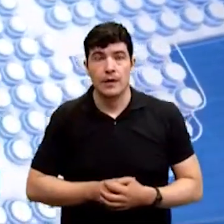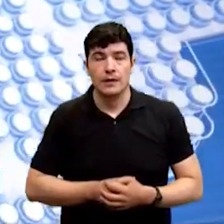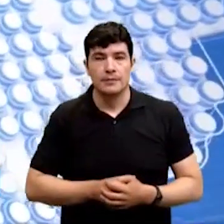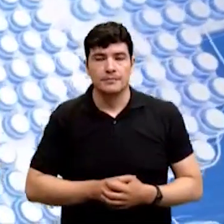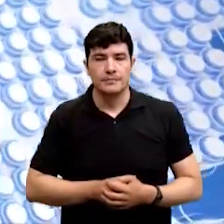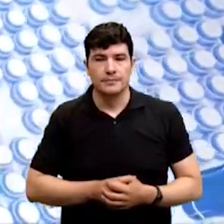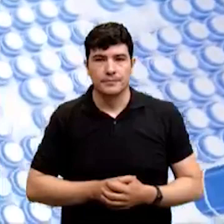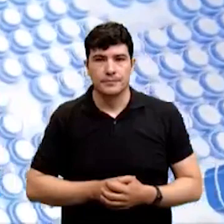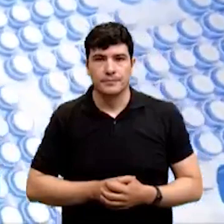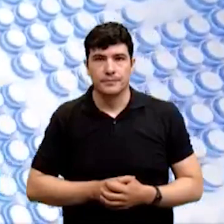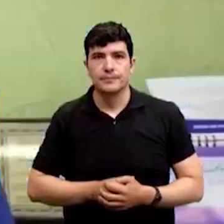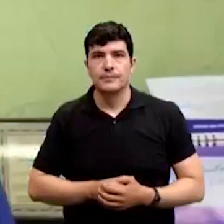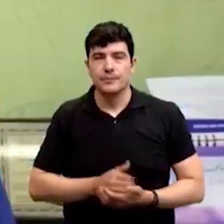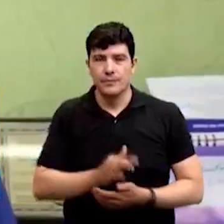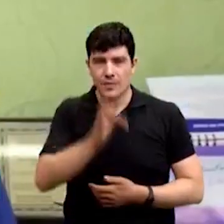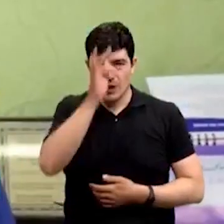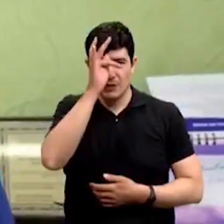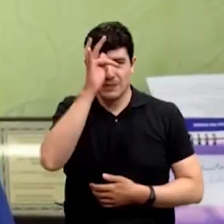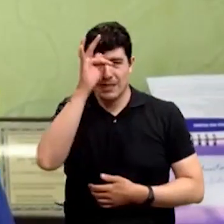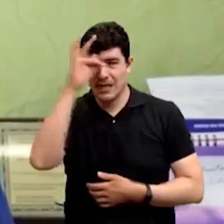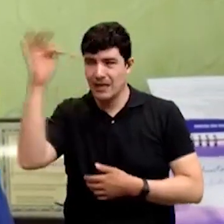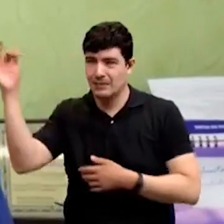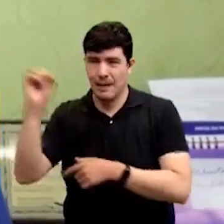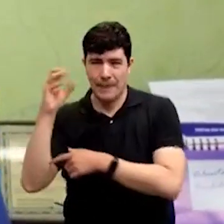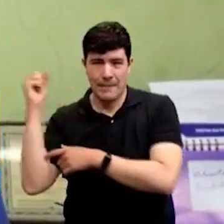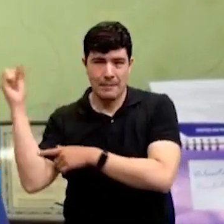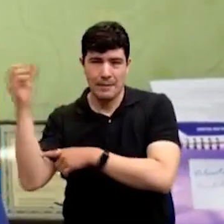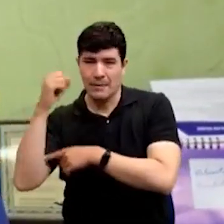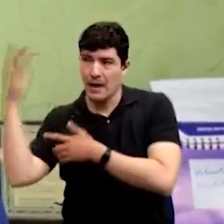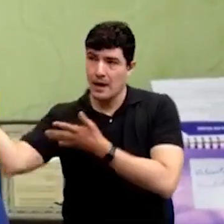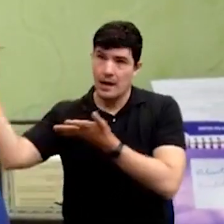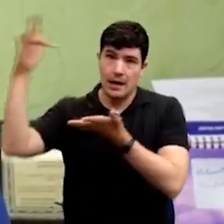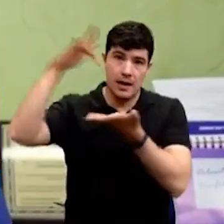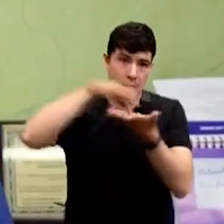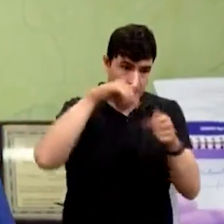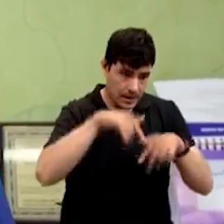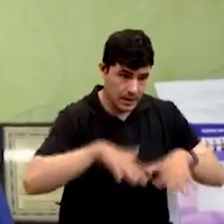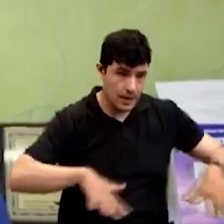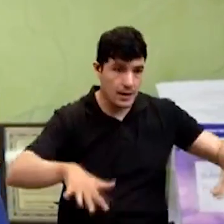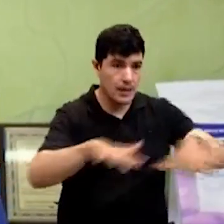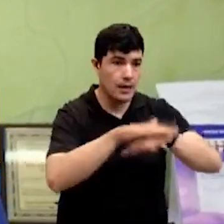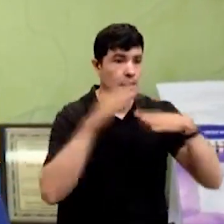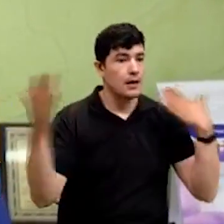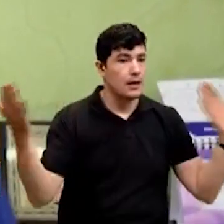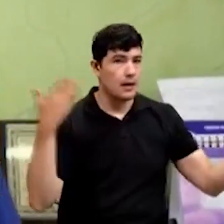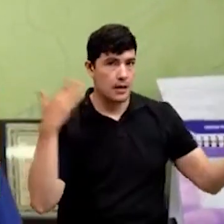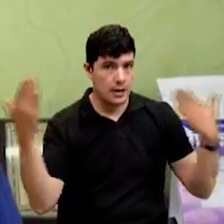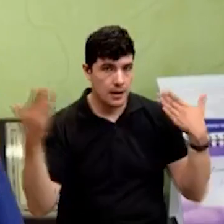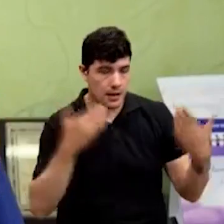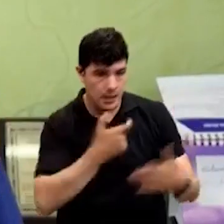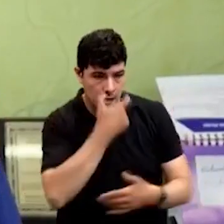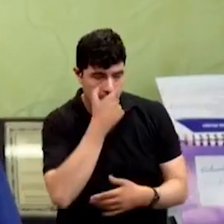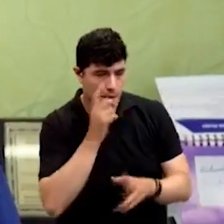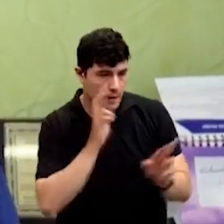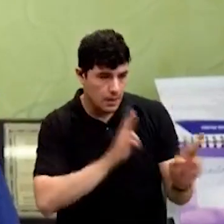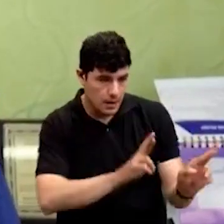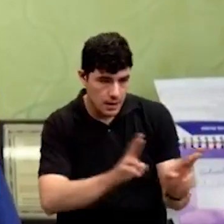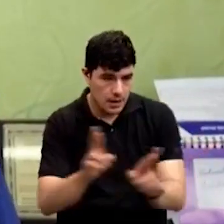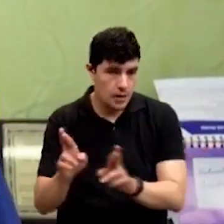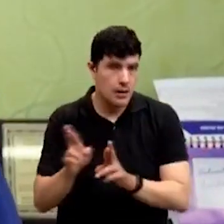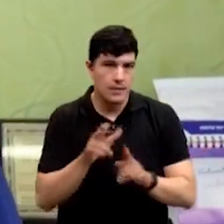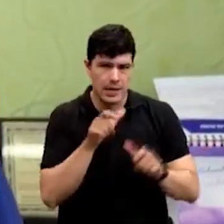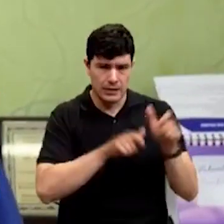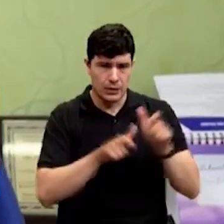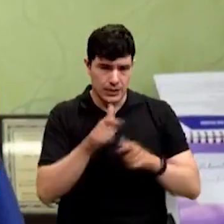automotores que tuvieran pues la capacidad de llegar hasta el sector cercano donde estuvo el accidente, con personal